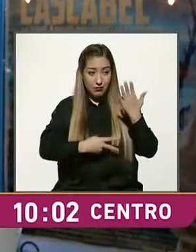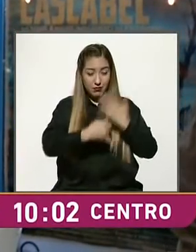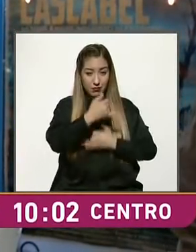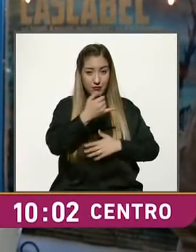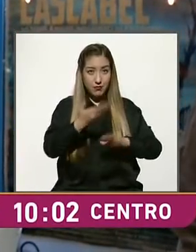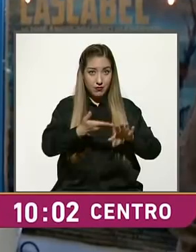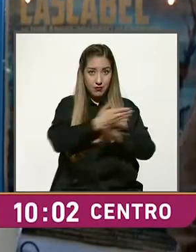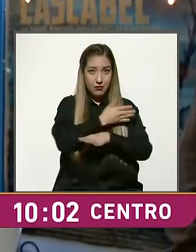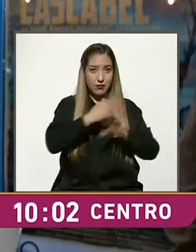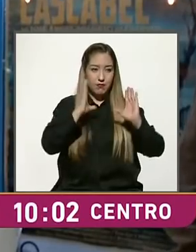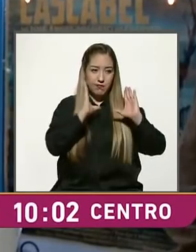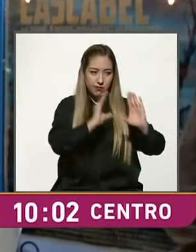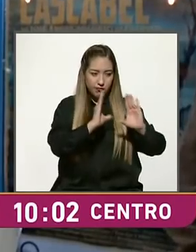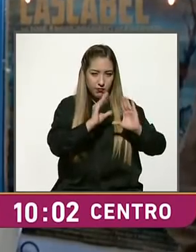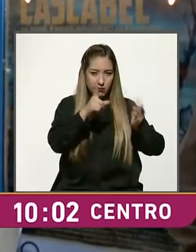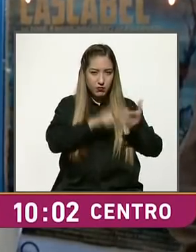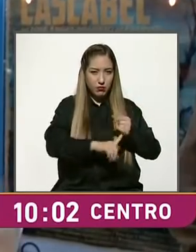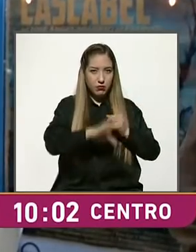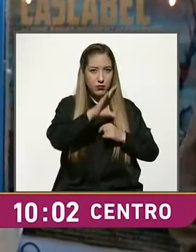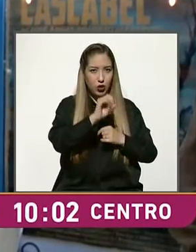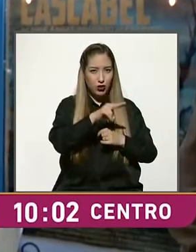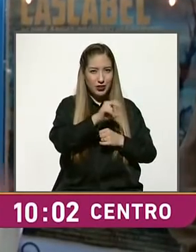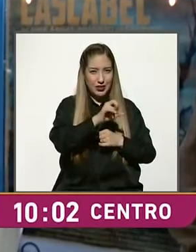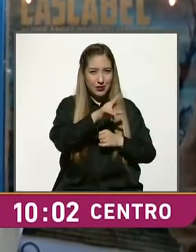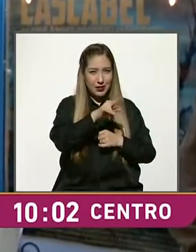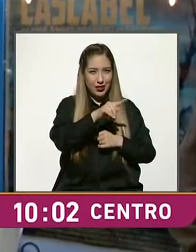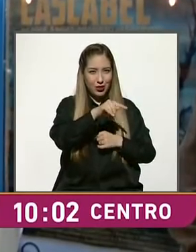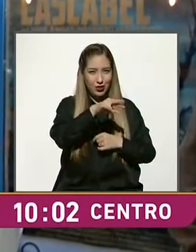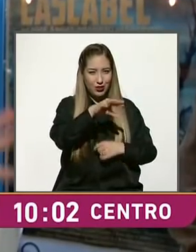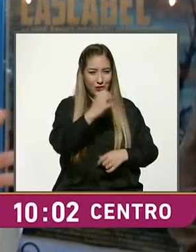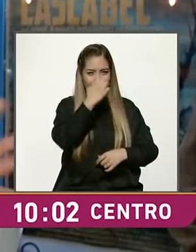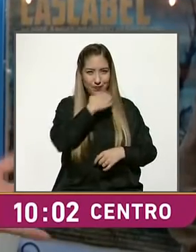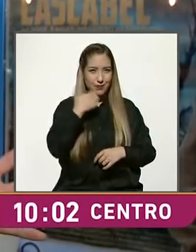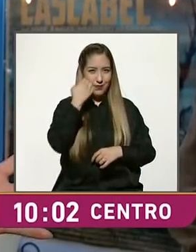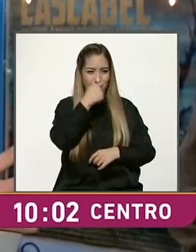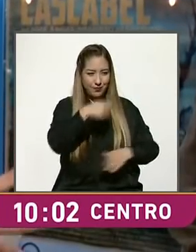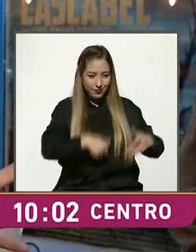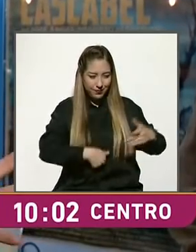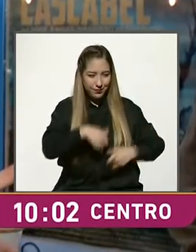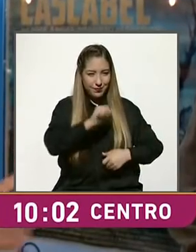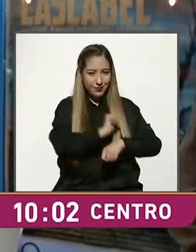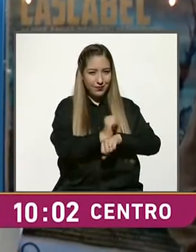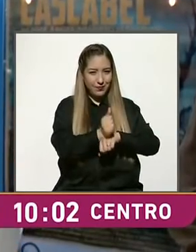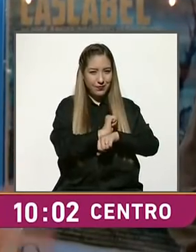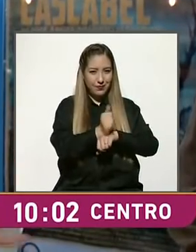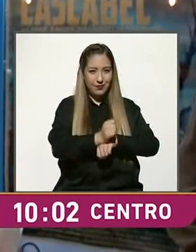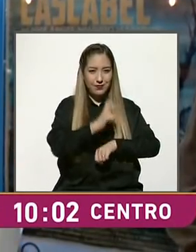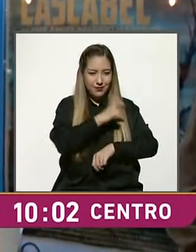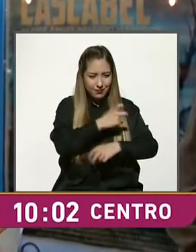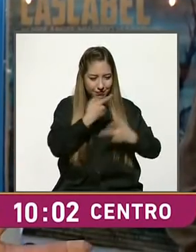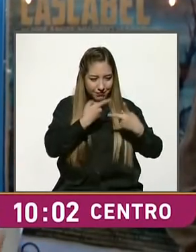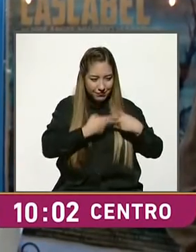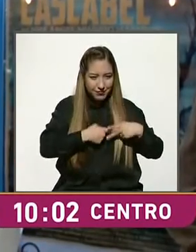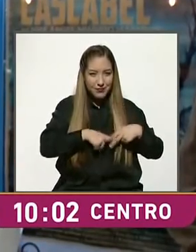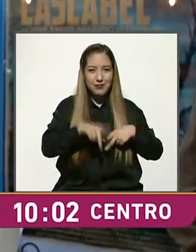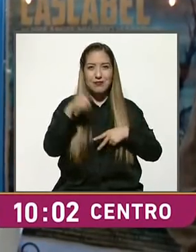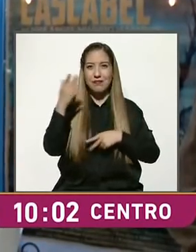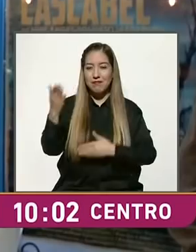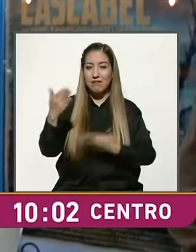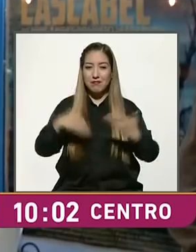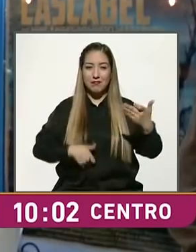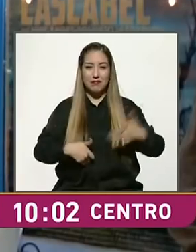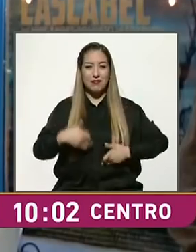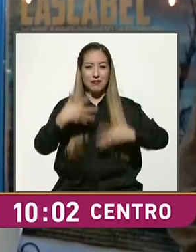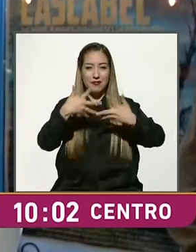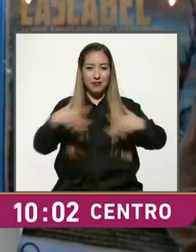de un proyecto formativo que tuvimos en el Conservatorio de Actuación. Me armé con un equipo increíble, con un colectivo que somos Intruses Teatro, y decidimos poner esta obra y